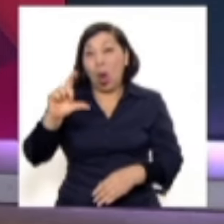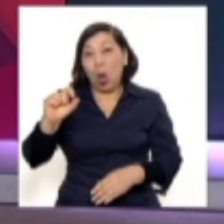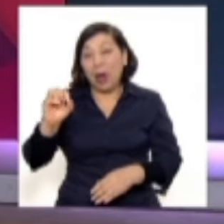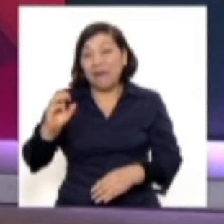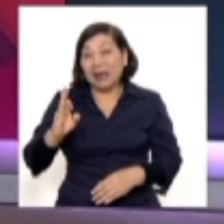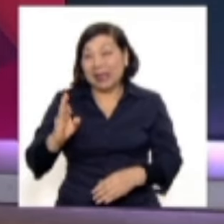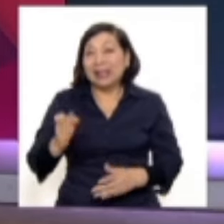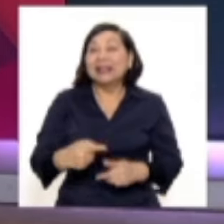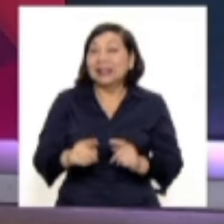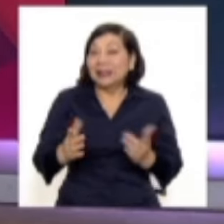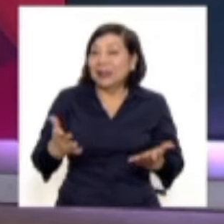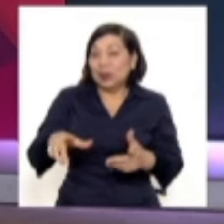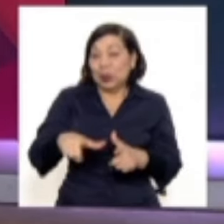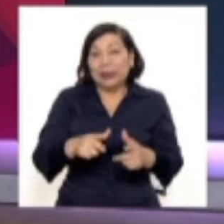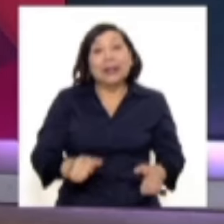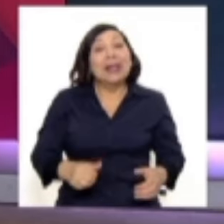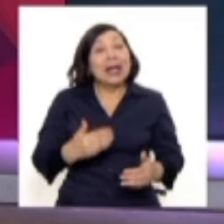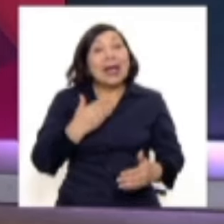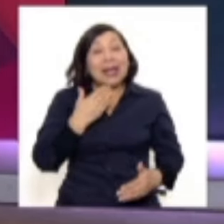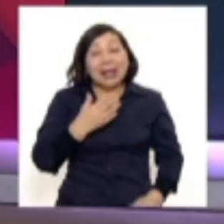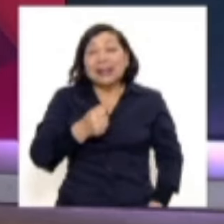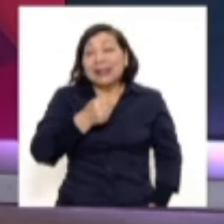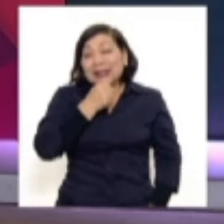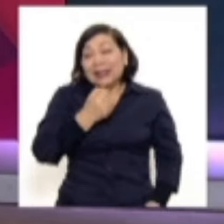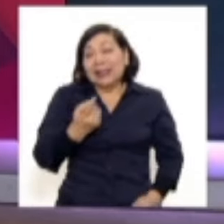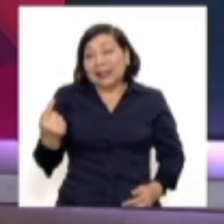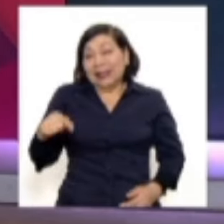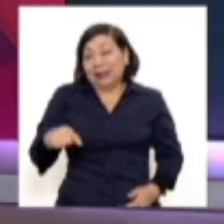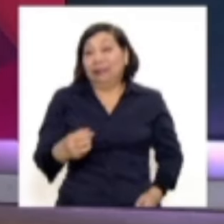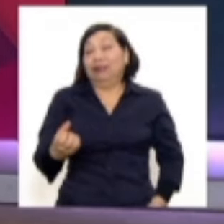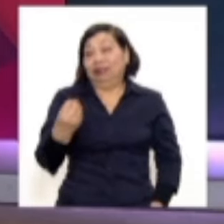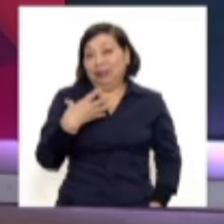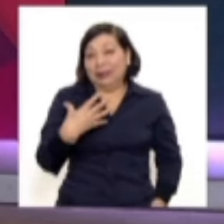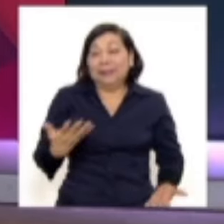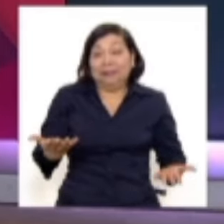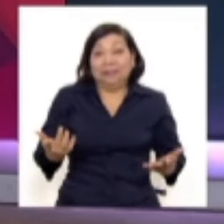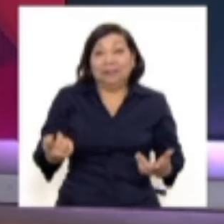afectación de los vecinos en el lugar. Agradecemos a Arturo Núñez por esta información que nos traía.